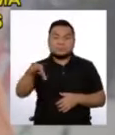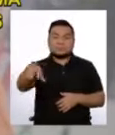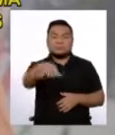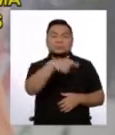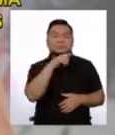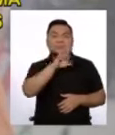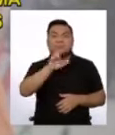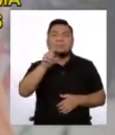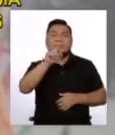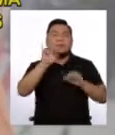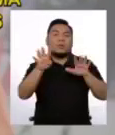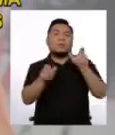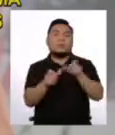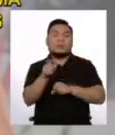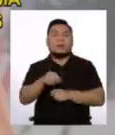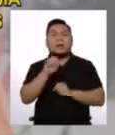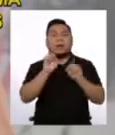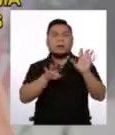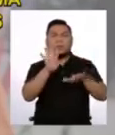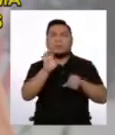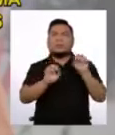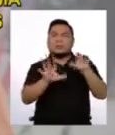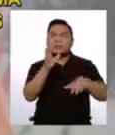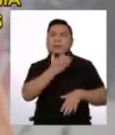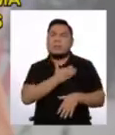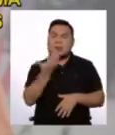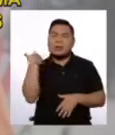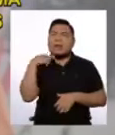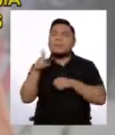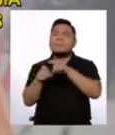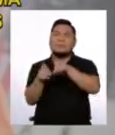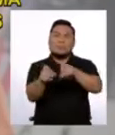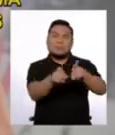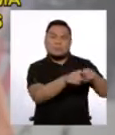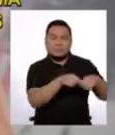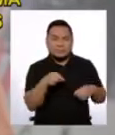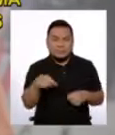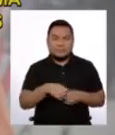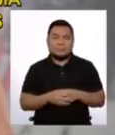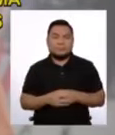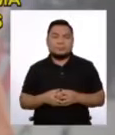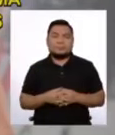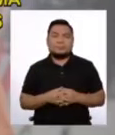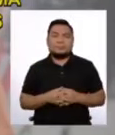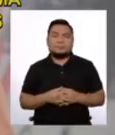519 personas. 14 y 15 de mayo fue la fecha de esta muestra.